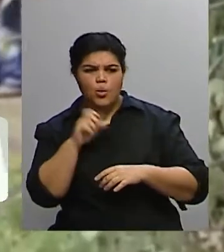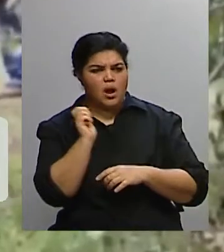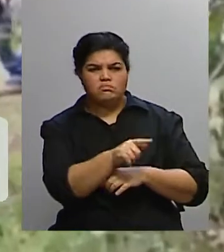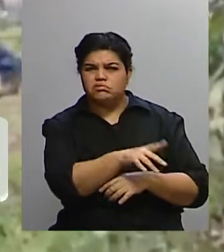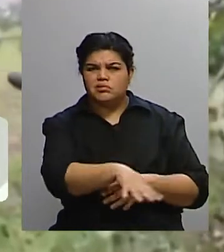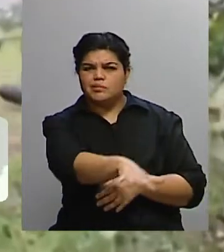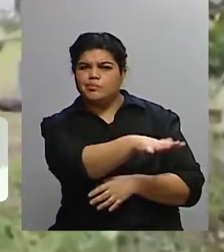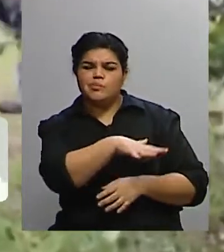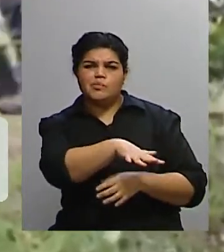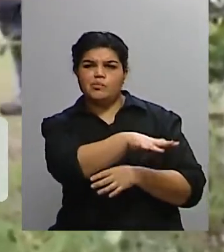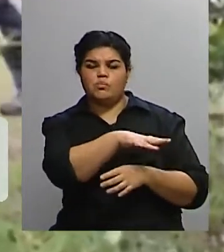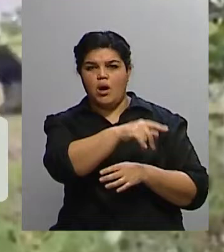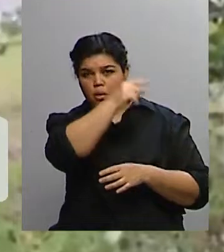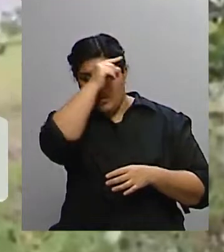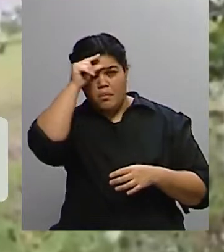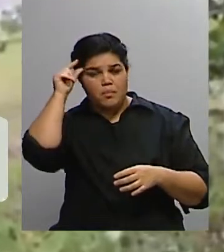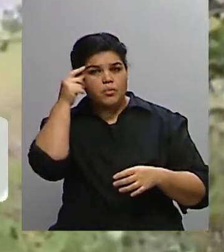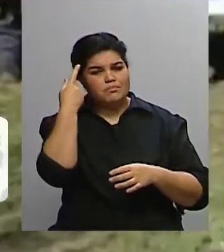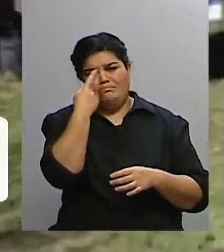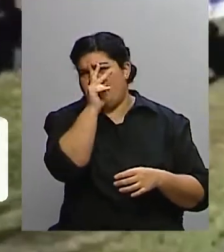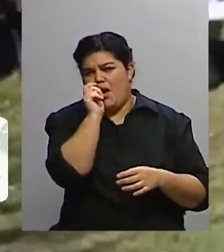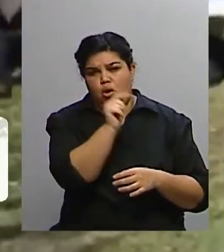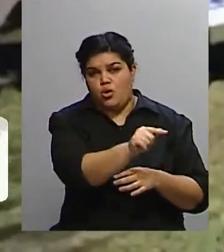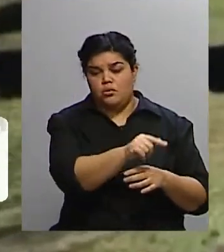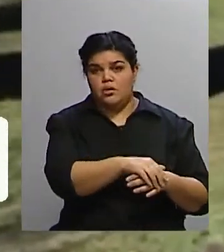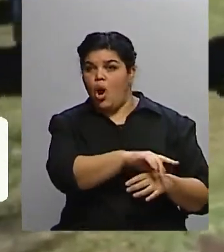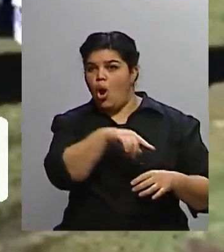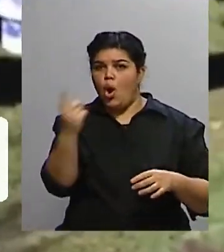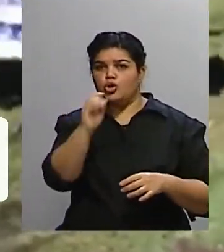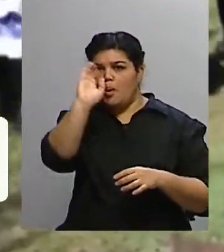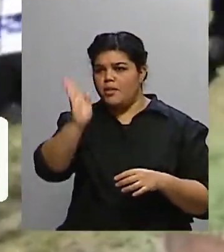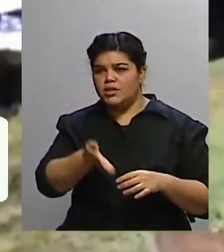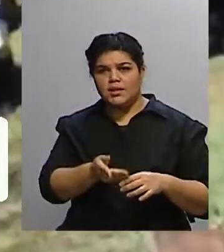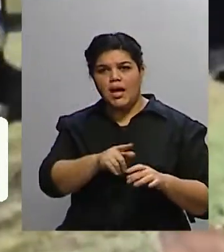mucho más amplio que del promedio del resto del país, de los no indígenas.